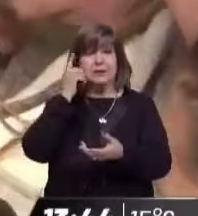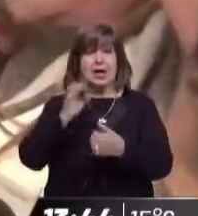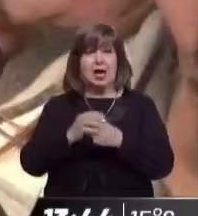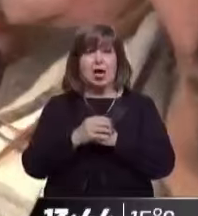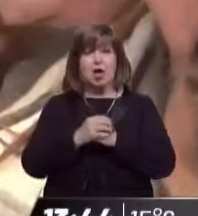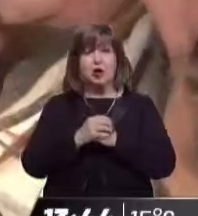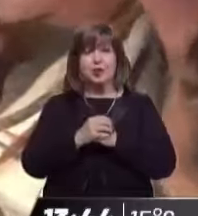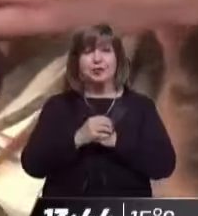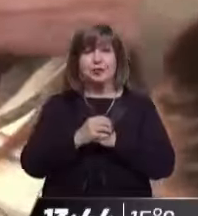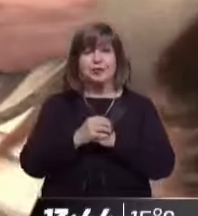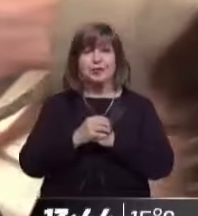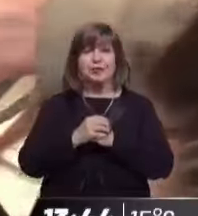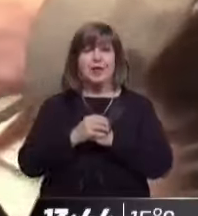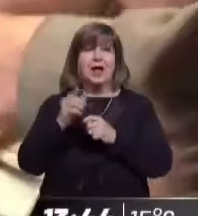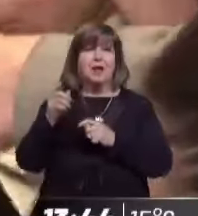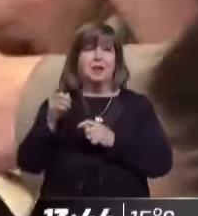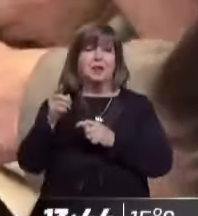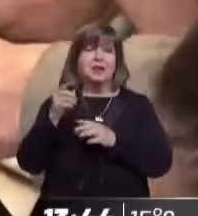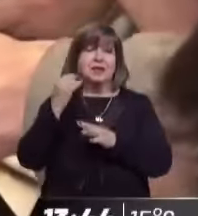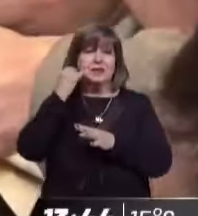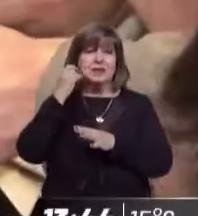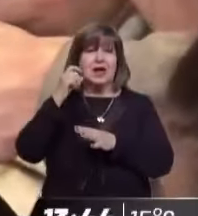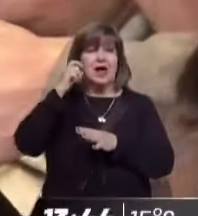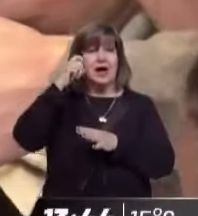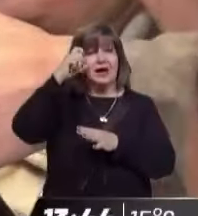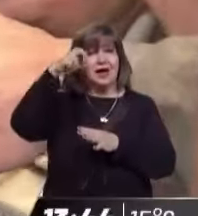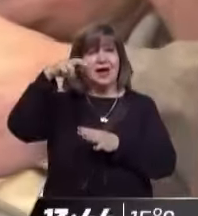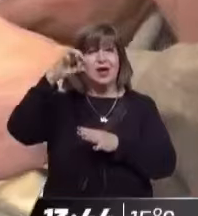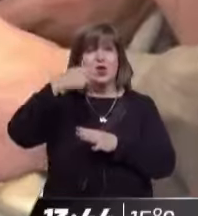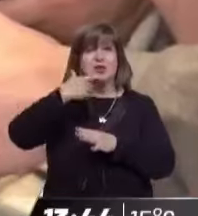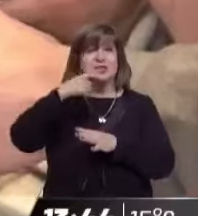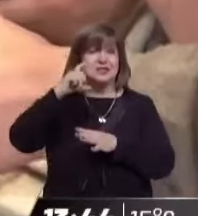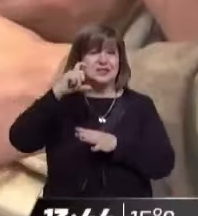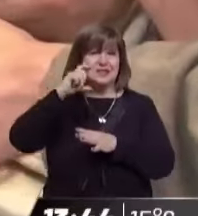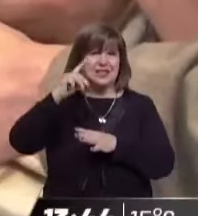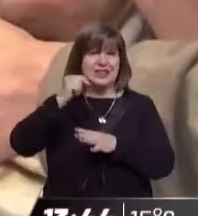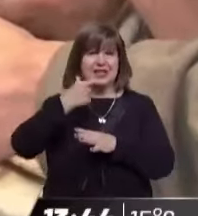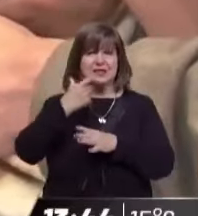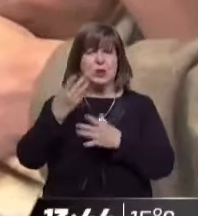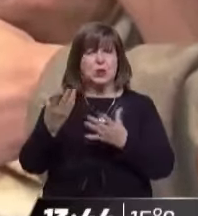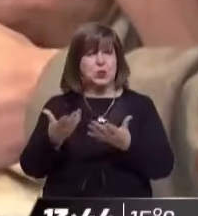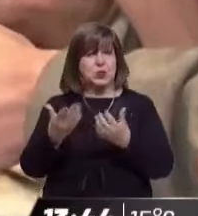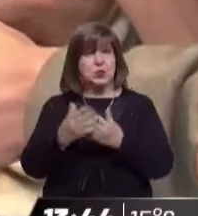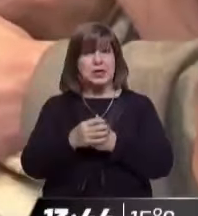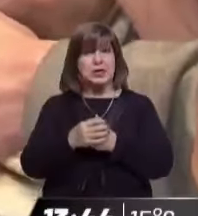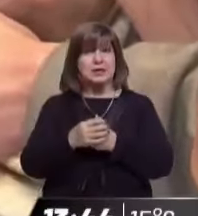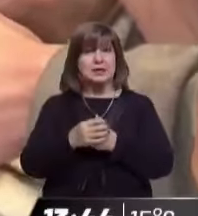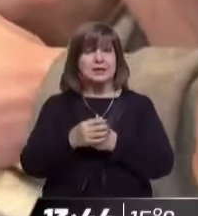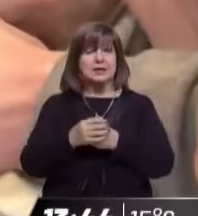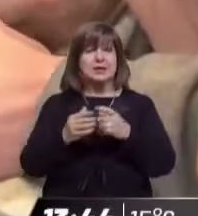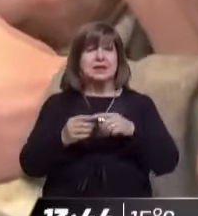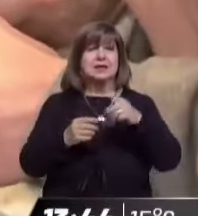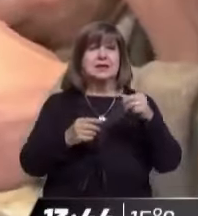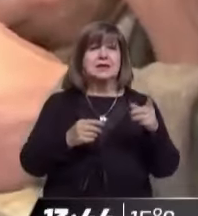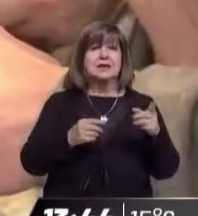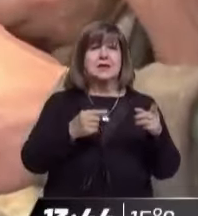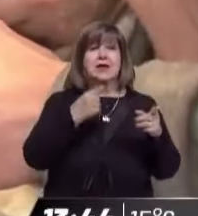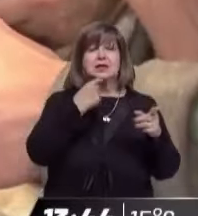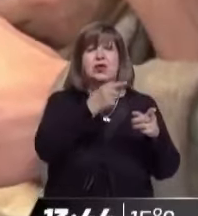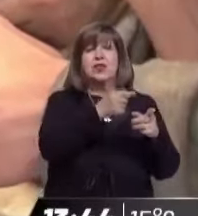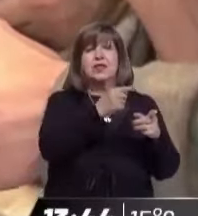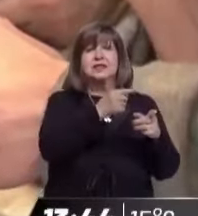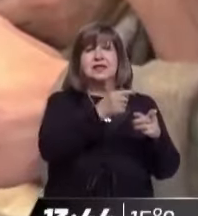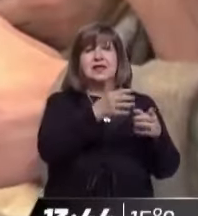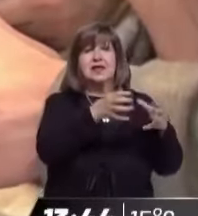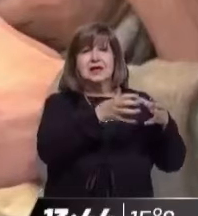justamente a los genocidas? Mire, la verdad es que la versión que tienen ellos es otra. Ellos fueron a un pabellón